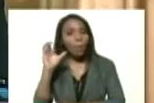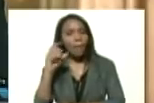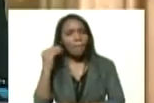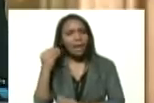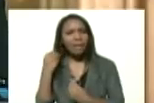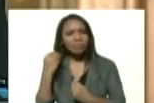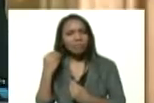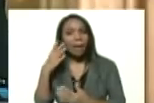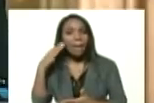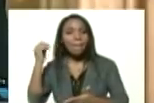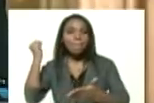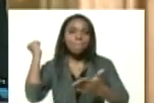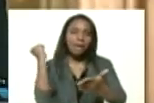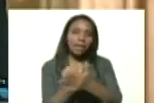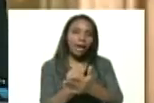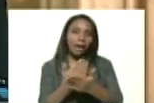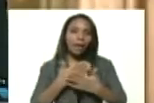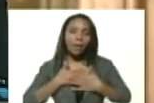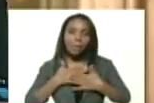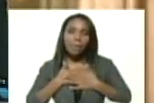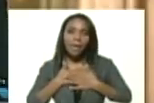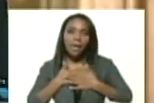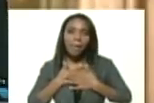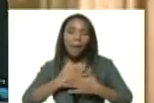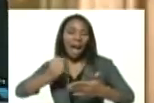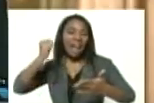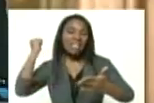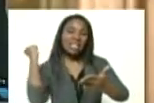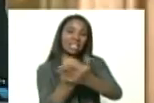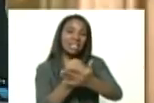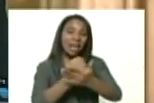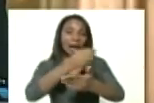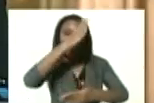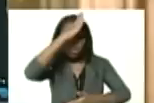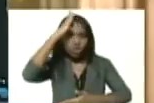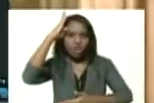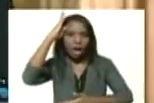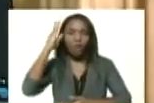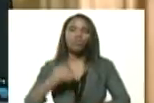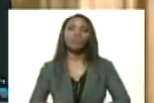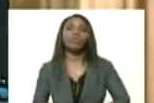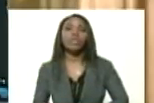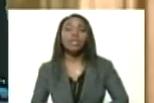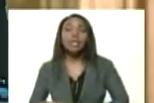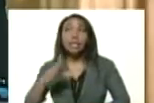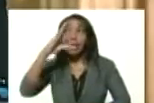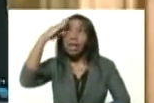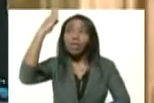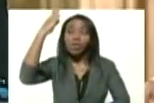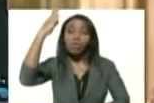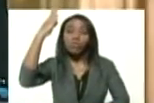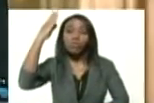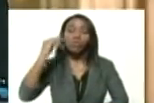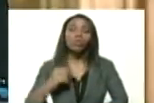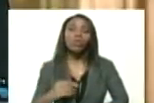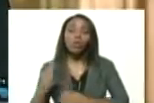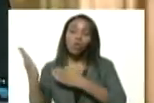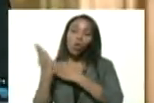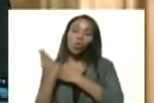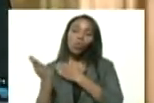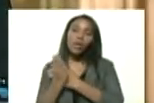matarme para asesinar a diosdado cabello que dios nos cuide